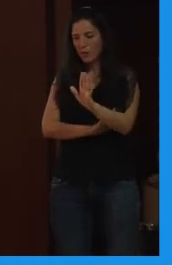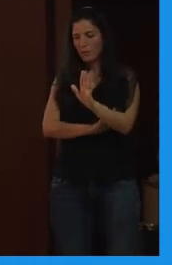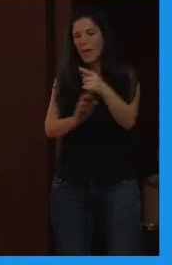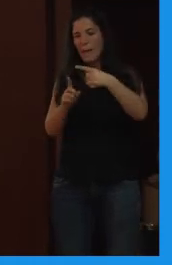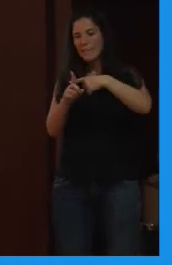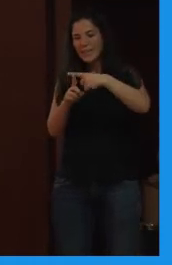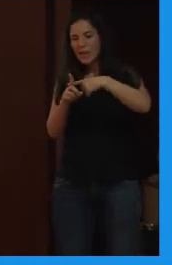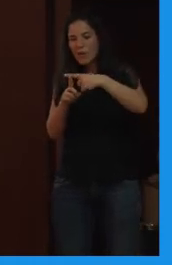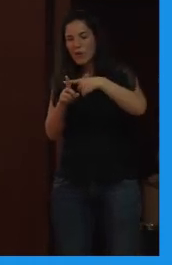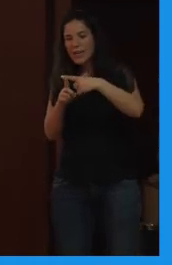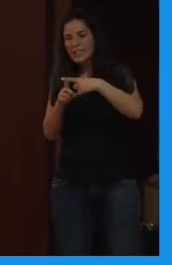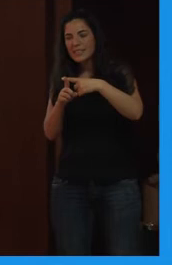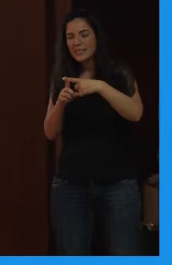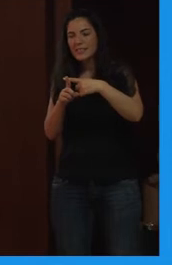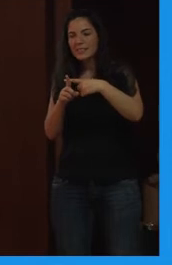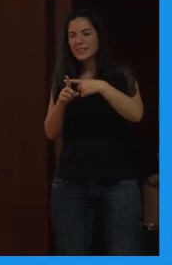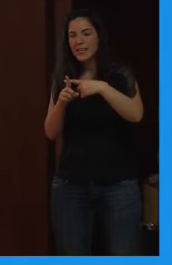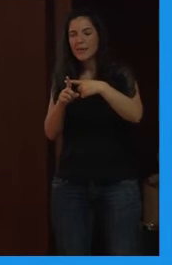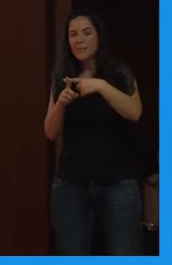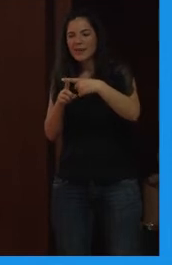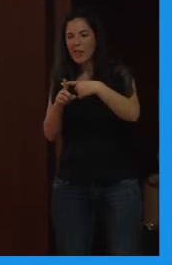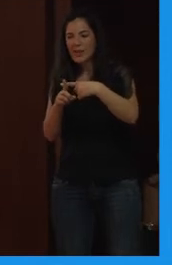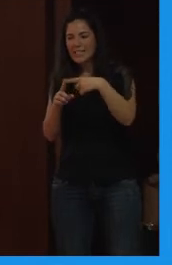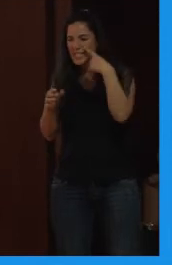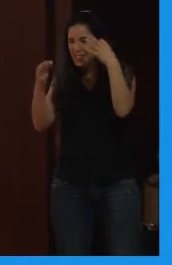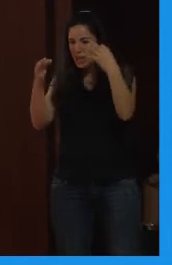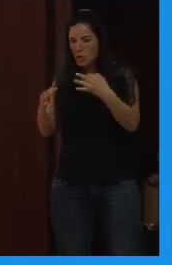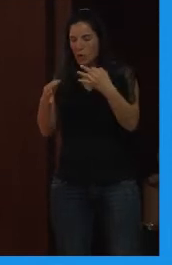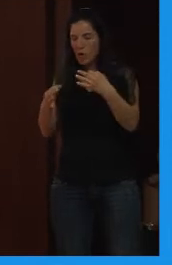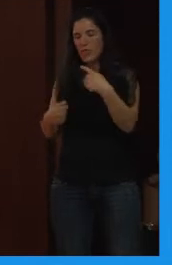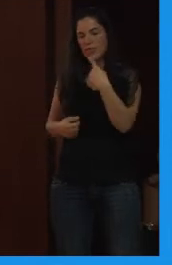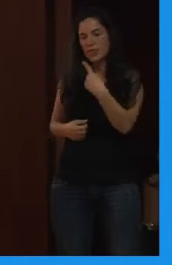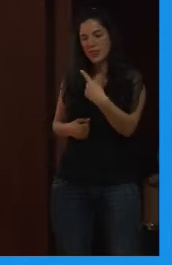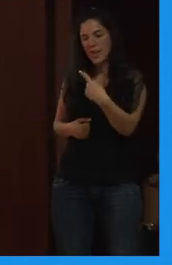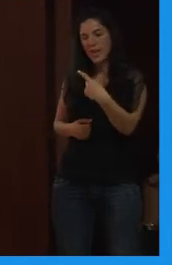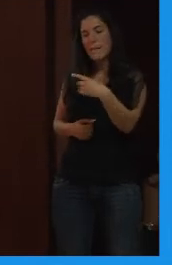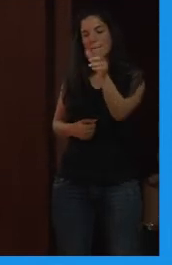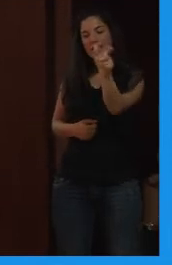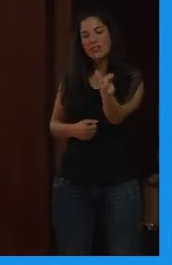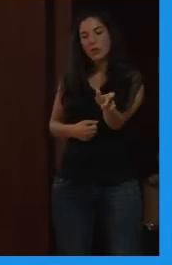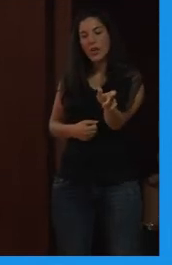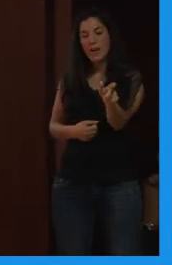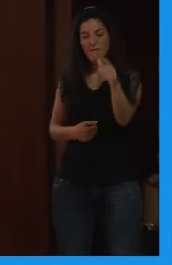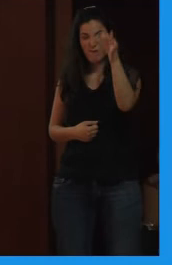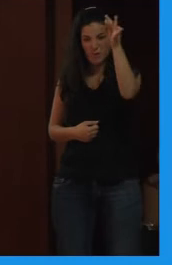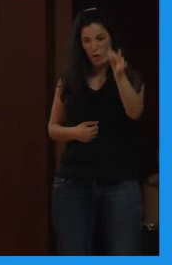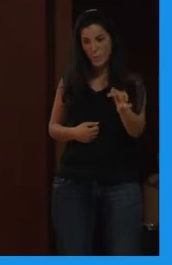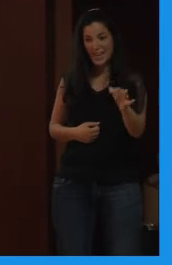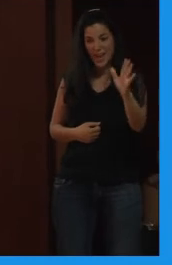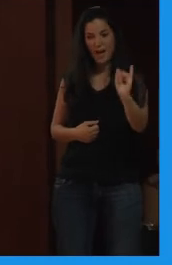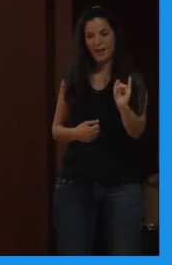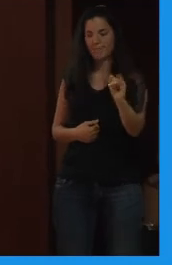biológicos, analíticos, que digan este paciente tiene fibromialgia. Se diagnostica por esos puntos hipersensibles en unos